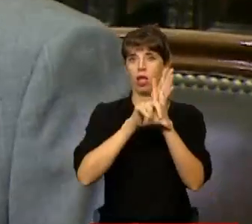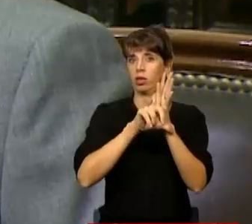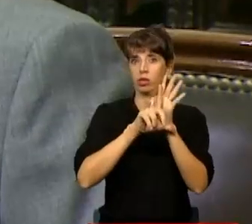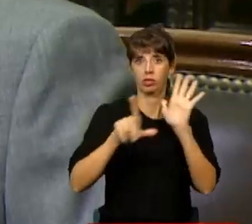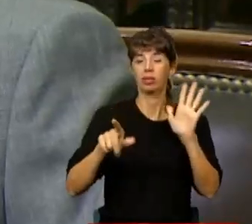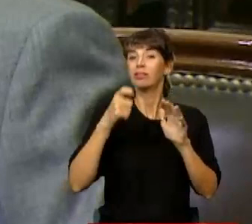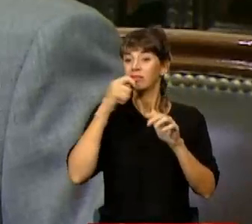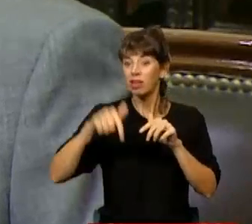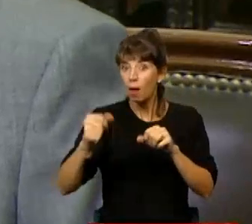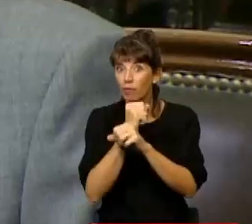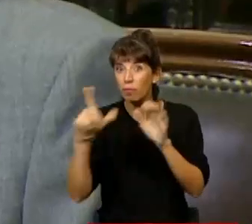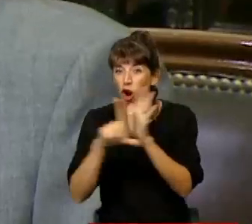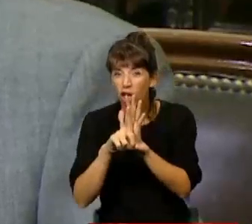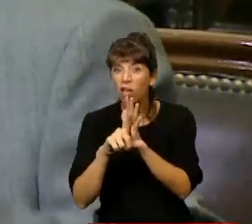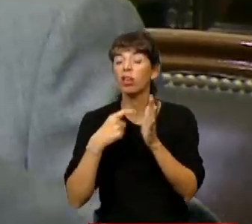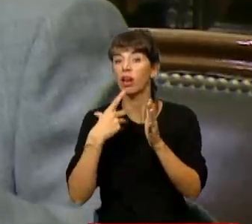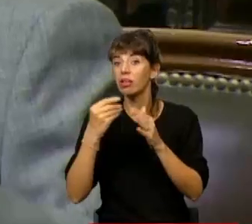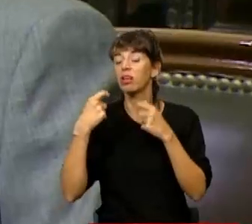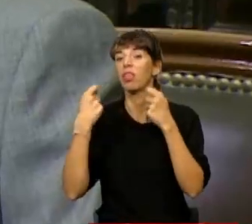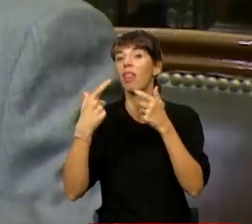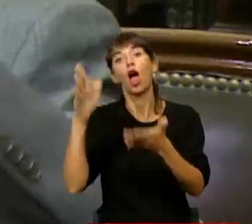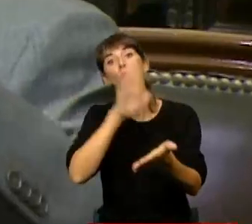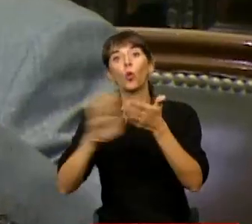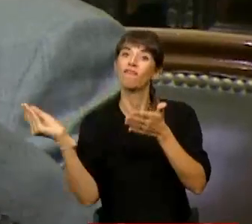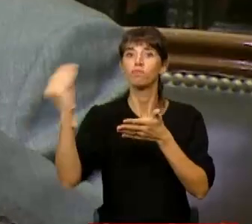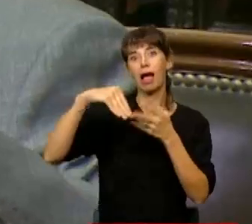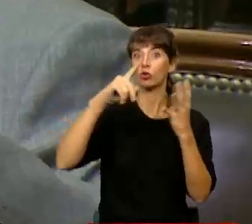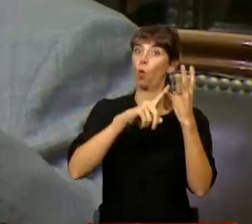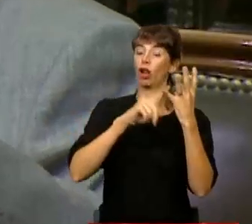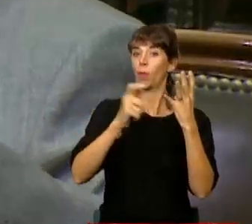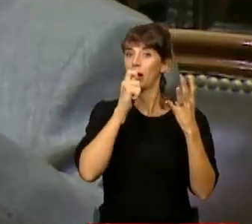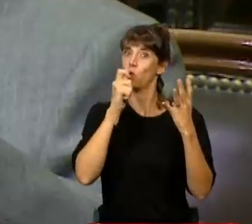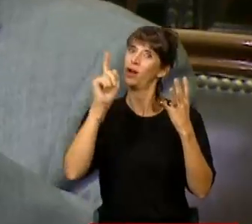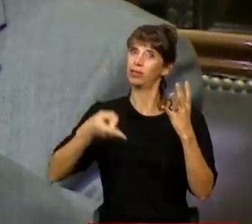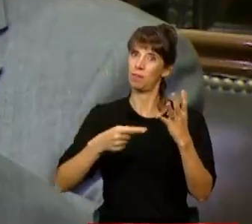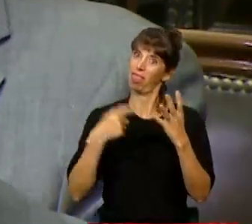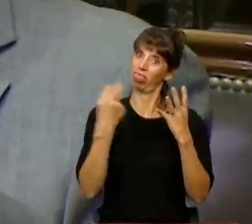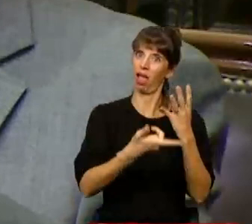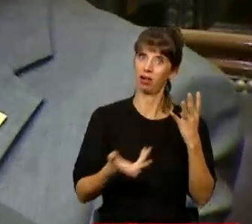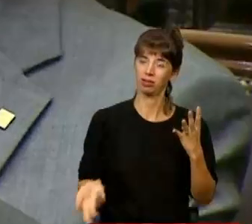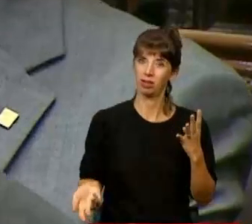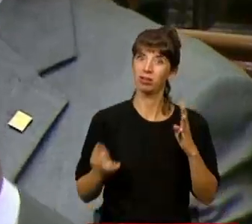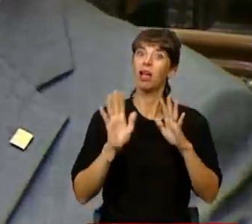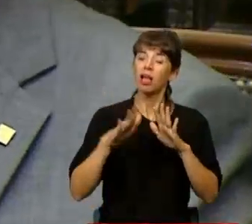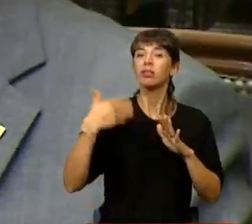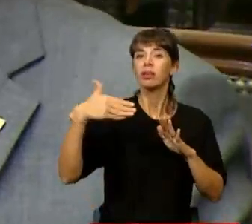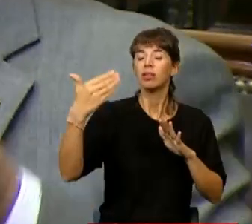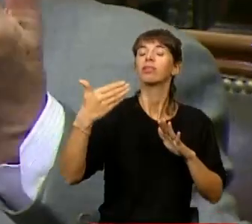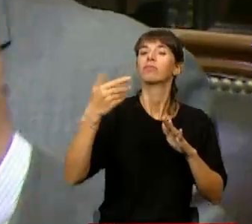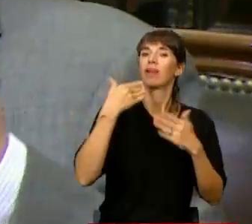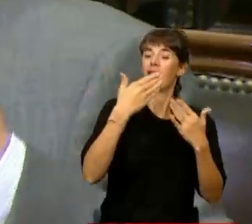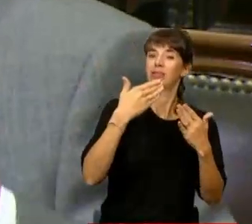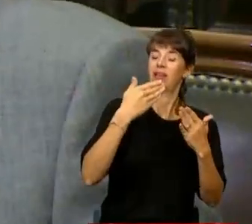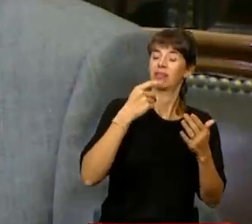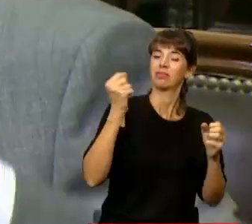ley lo que estamos haciendo es ir camino a un nuevo tóxico legal, que es la marihuana. Y de ahí, muy lentamente, fallo Arriola mediante,